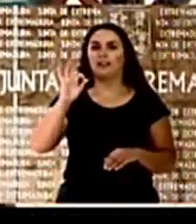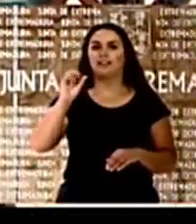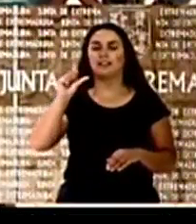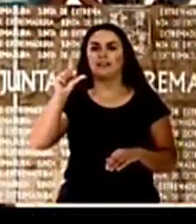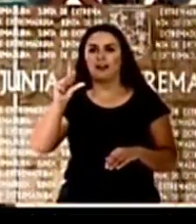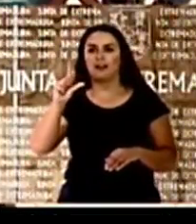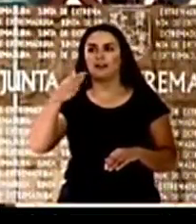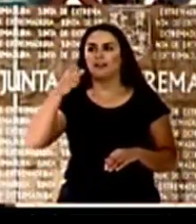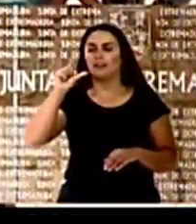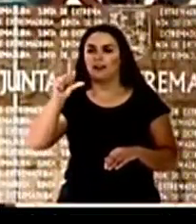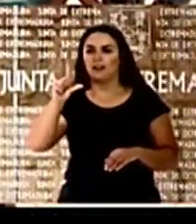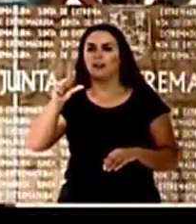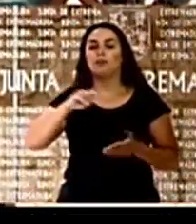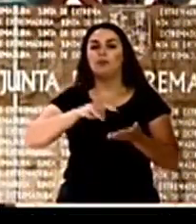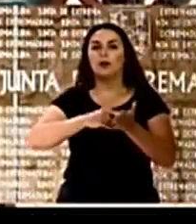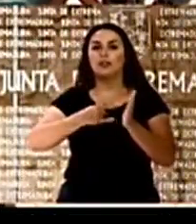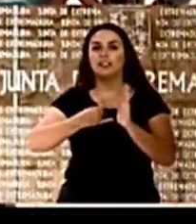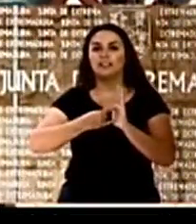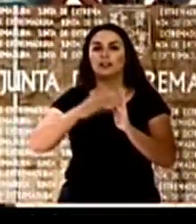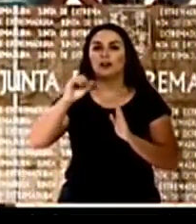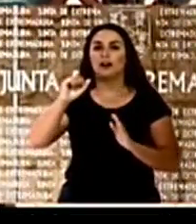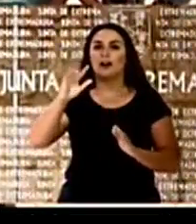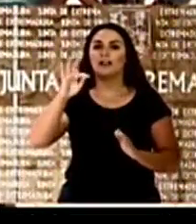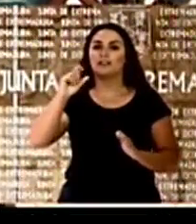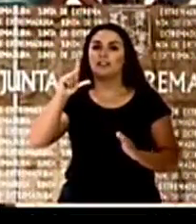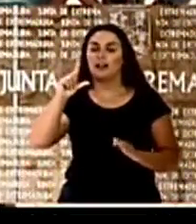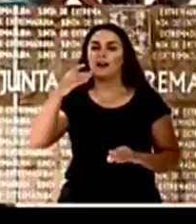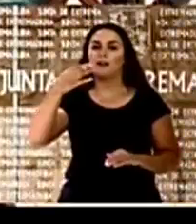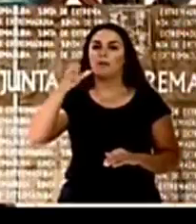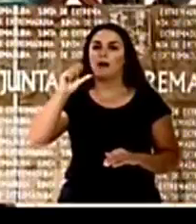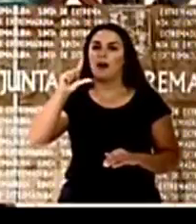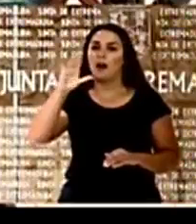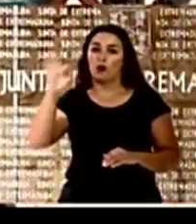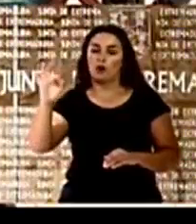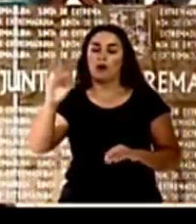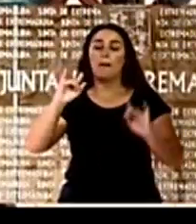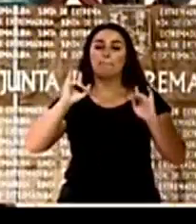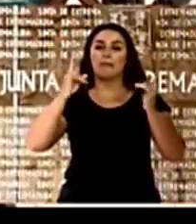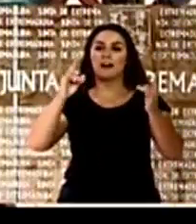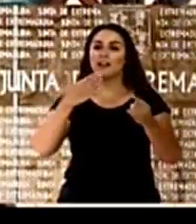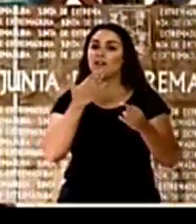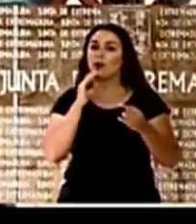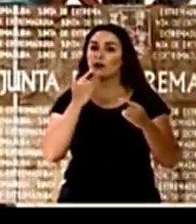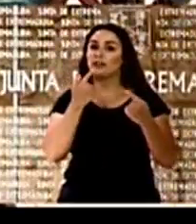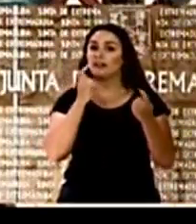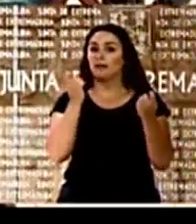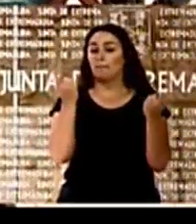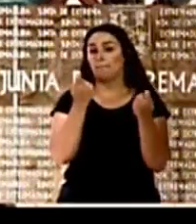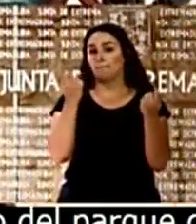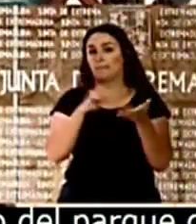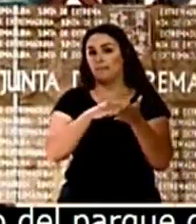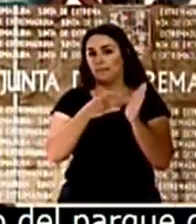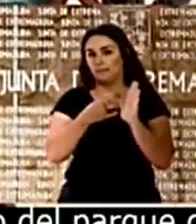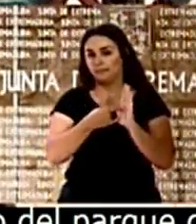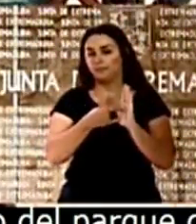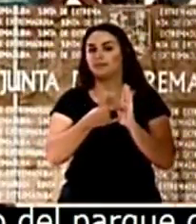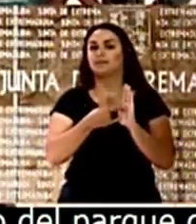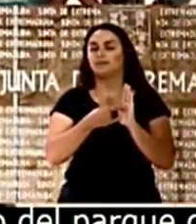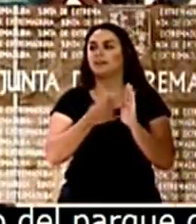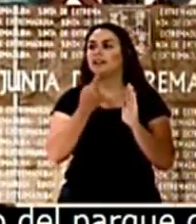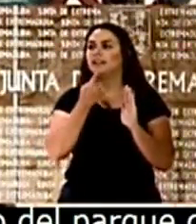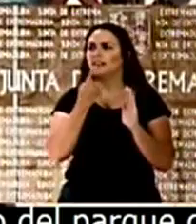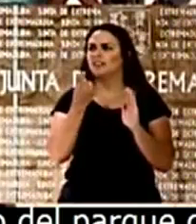Era sobre el proyecto en Castilblanco, el parque de ocio que publica la prensa, algunos que al menos uno de los que podrían optar parece que